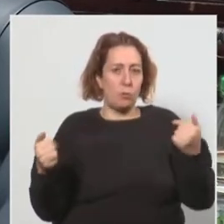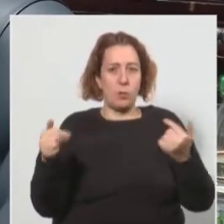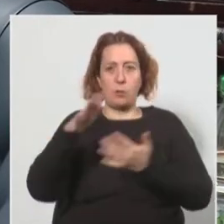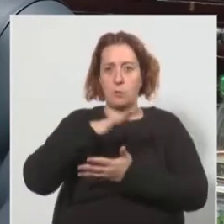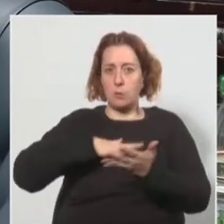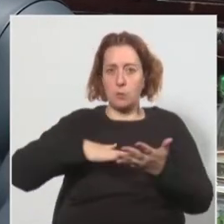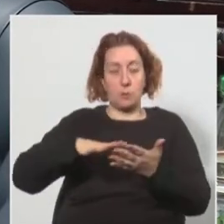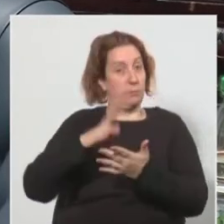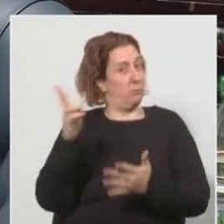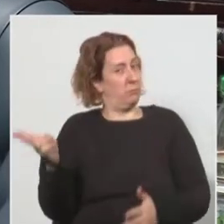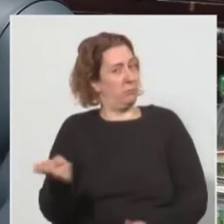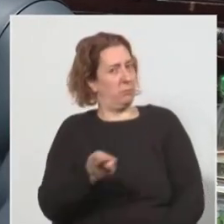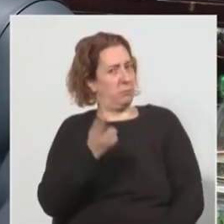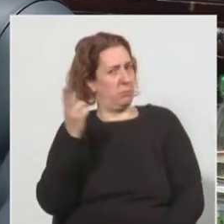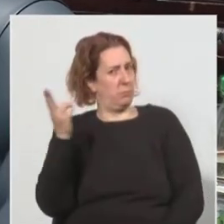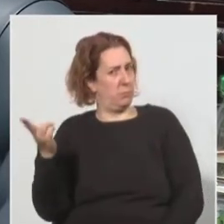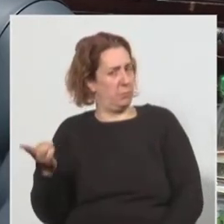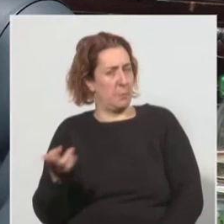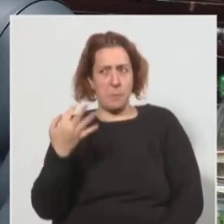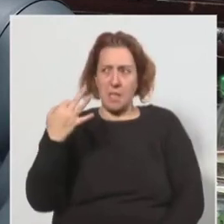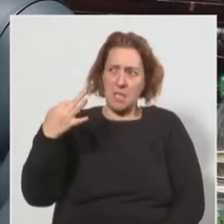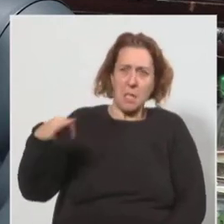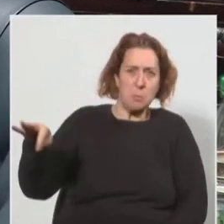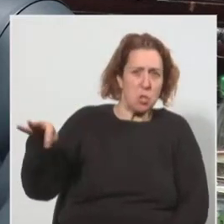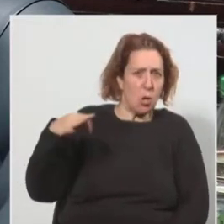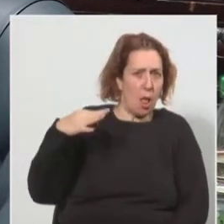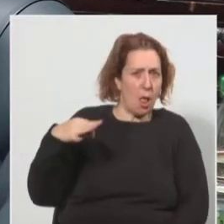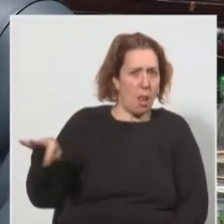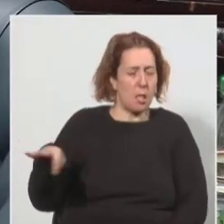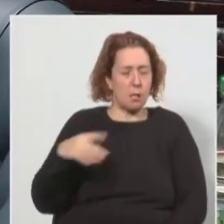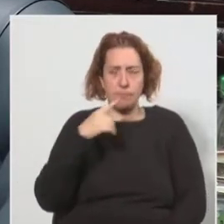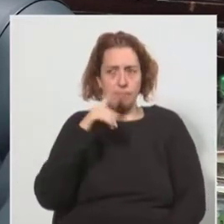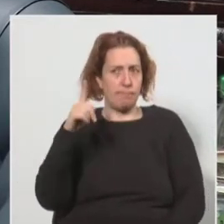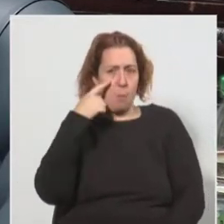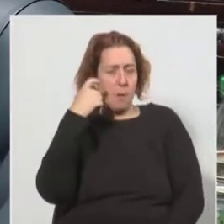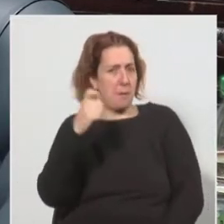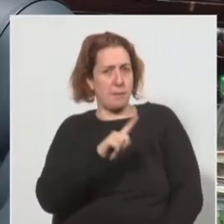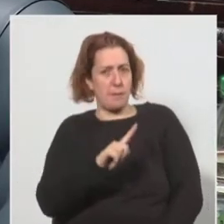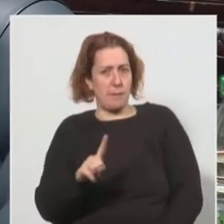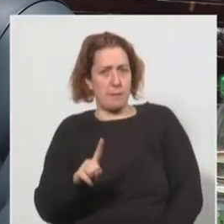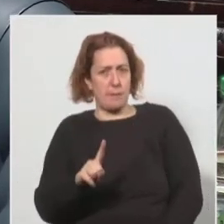condiciones peculiares, excepcionales, imprevistas.